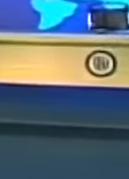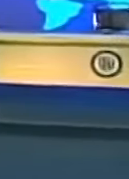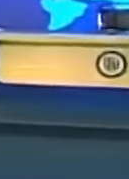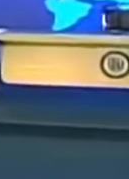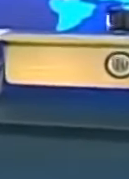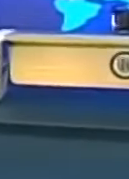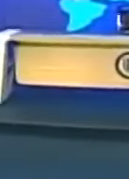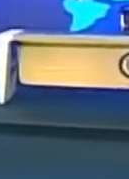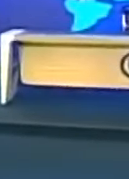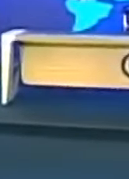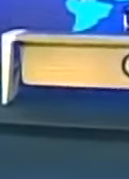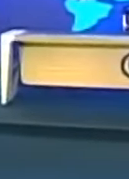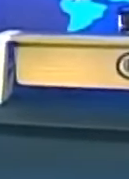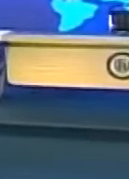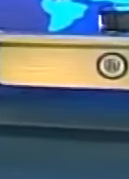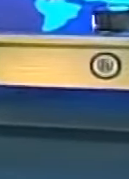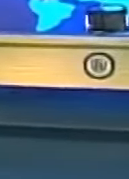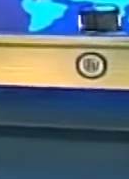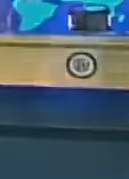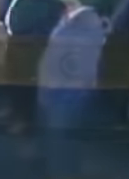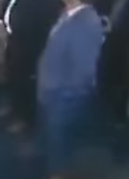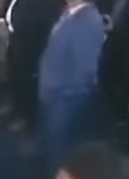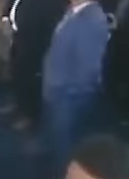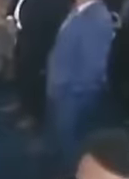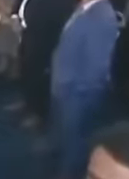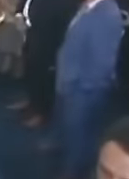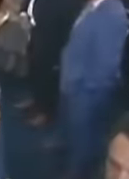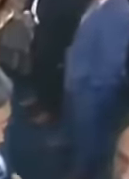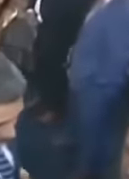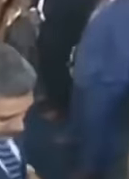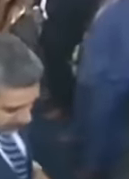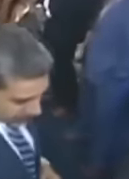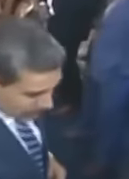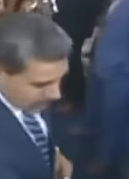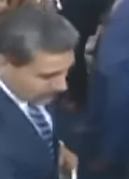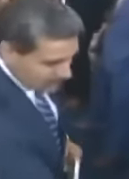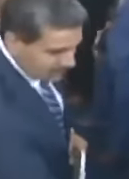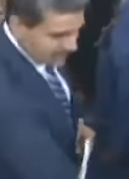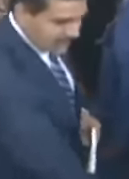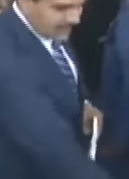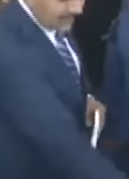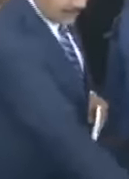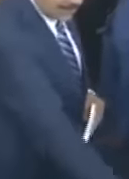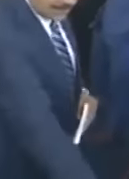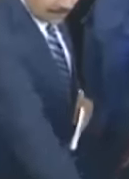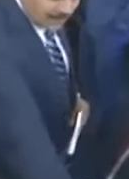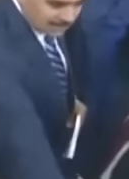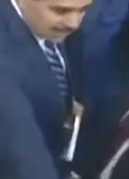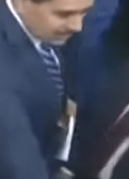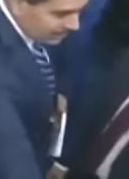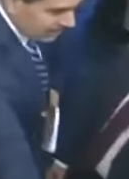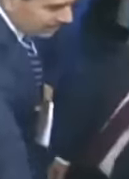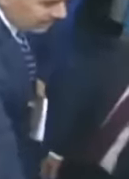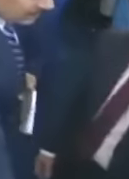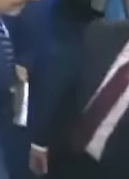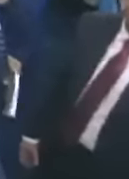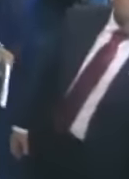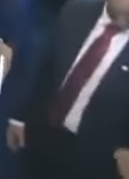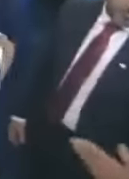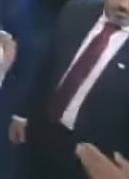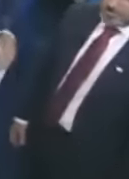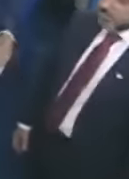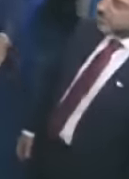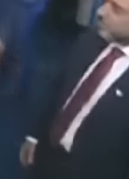momentos se encuentra unida. Ha dicho también el presidente Nicolás Maduro que a pesar de las amenazas, de la agresión